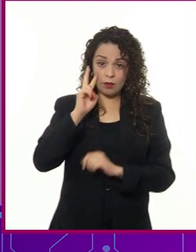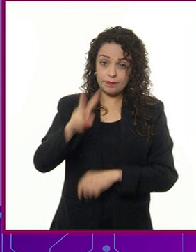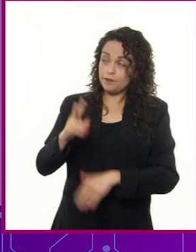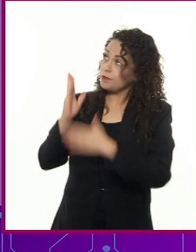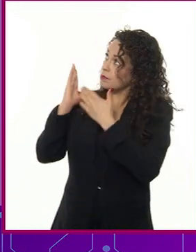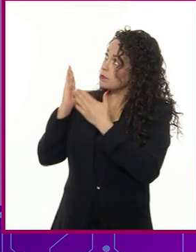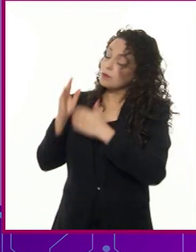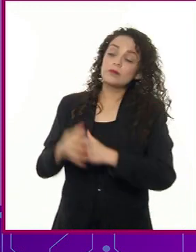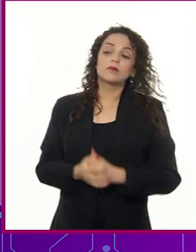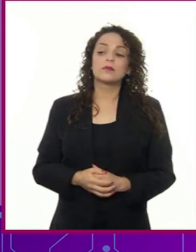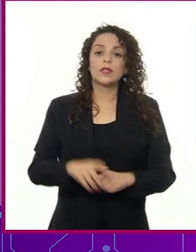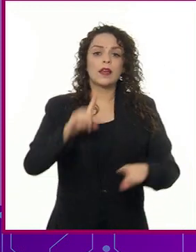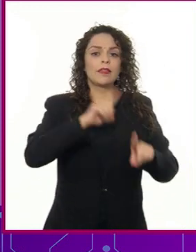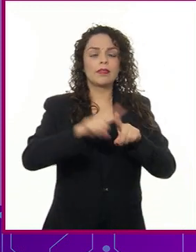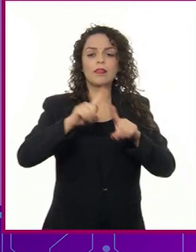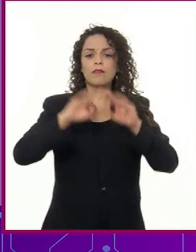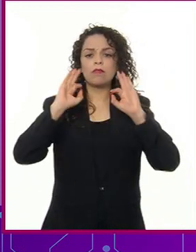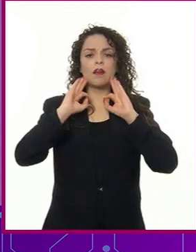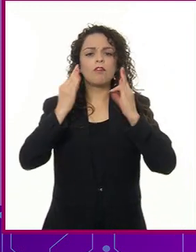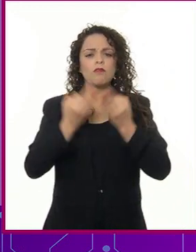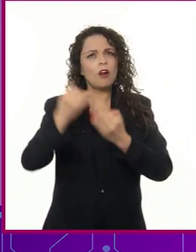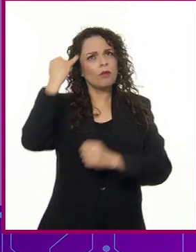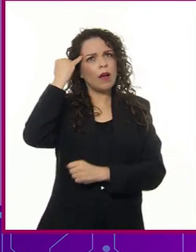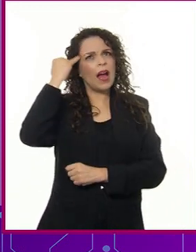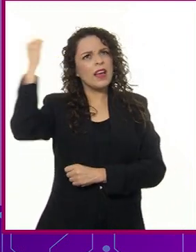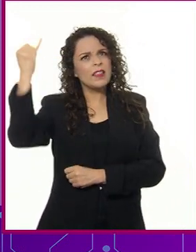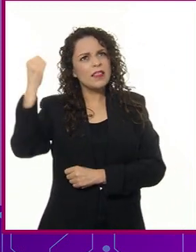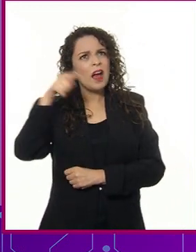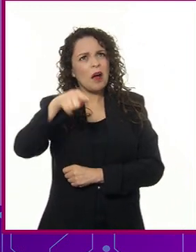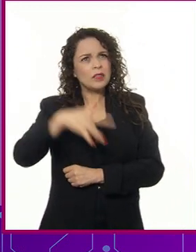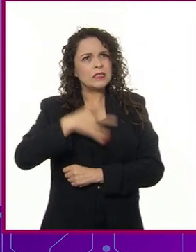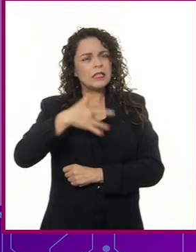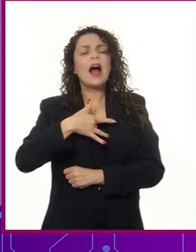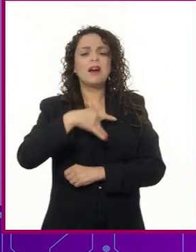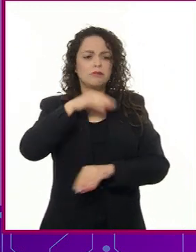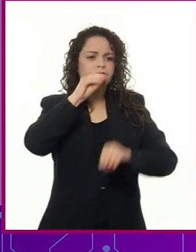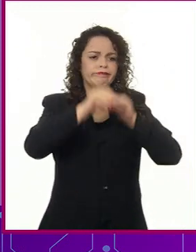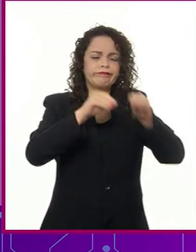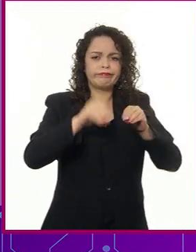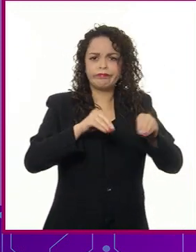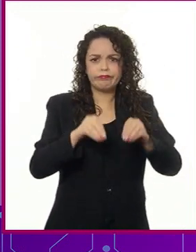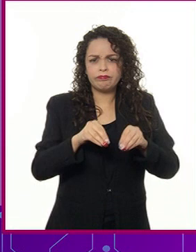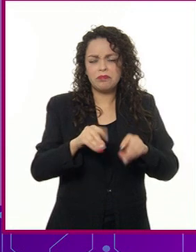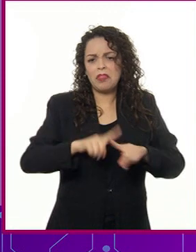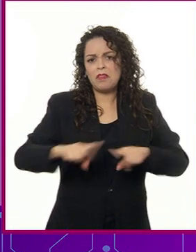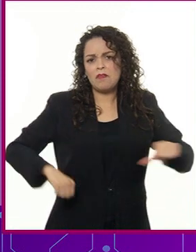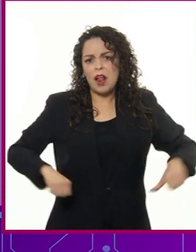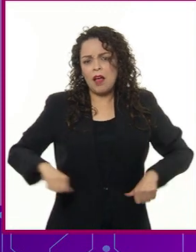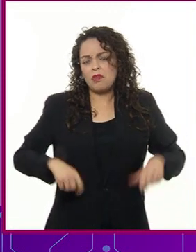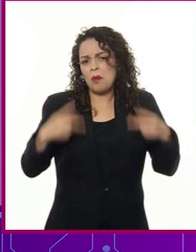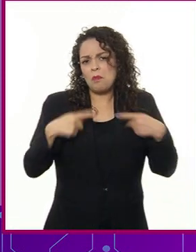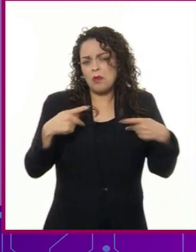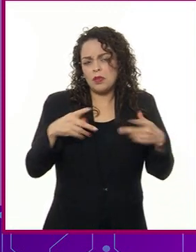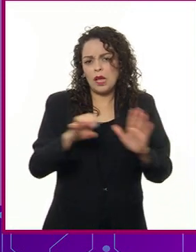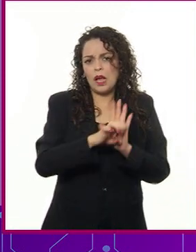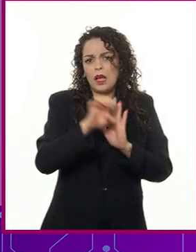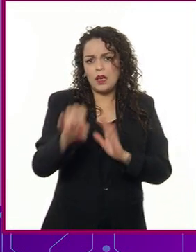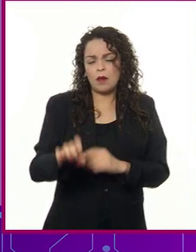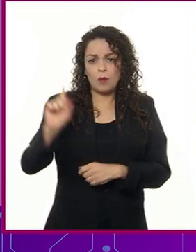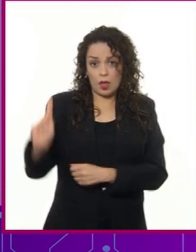aquellas demostraciones gráficas de una idea en general. Se utilizan en la mayoría de las actividades humanas, como por ejemplo, en